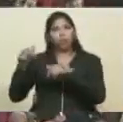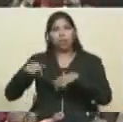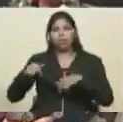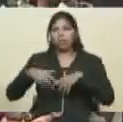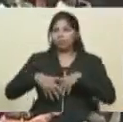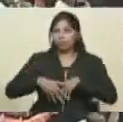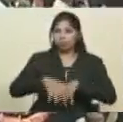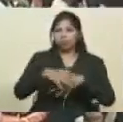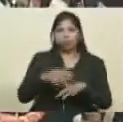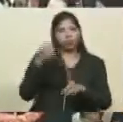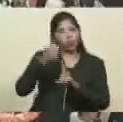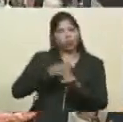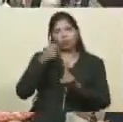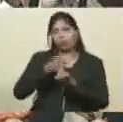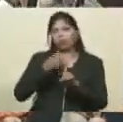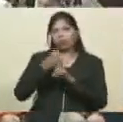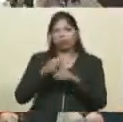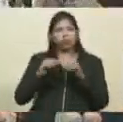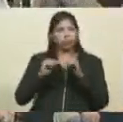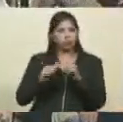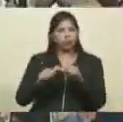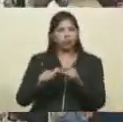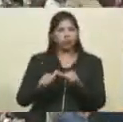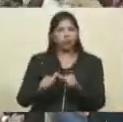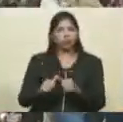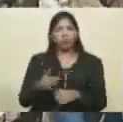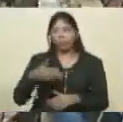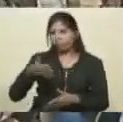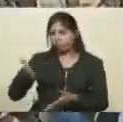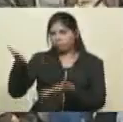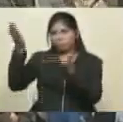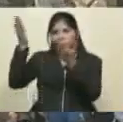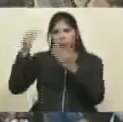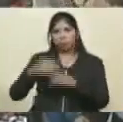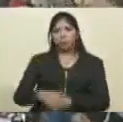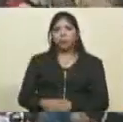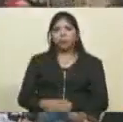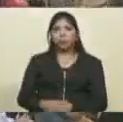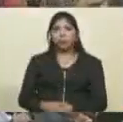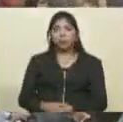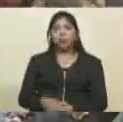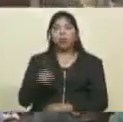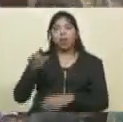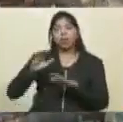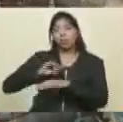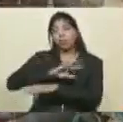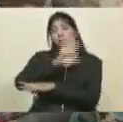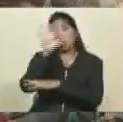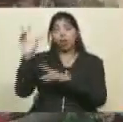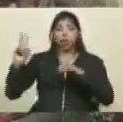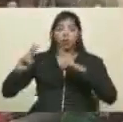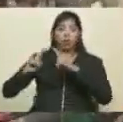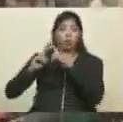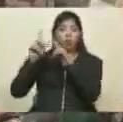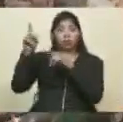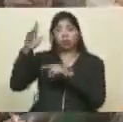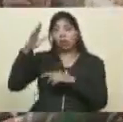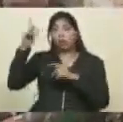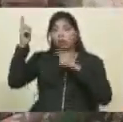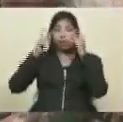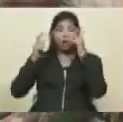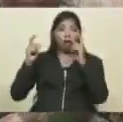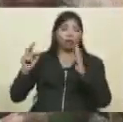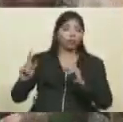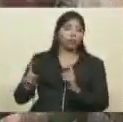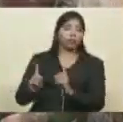que seguirá viviendo en tu ejemplo. Vuela, encuéntrate con el comandante Chávez allá en las alturas,